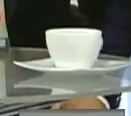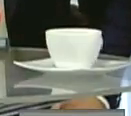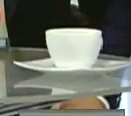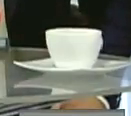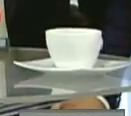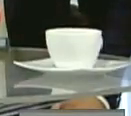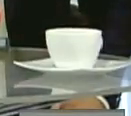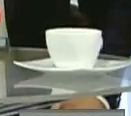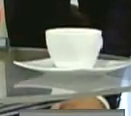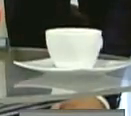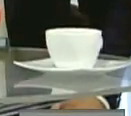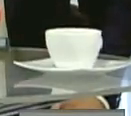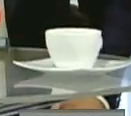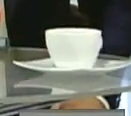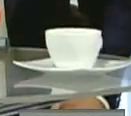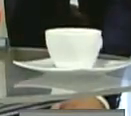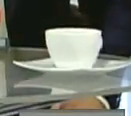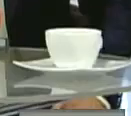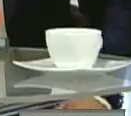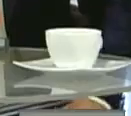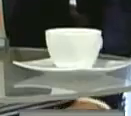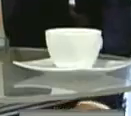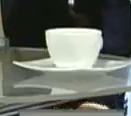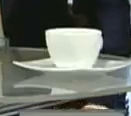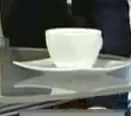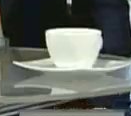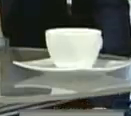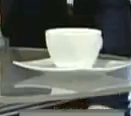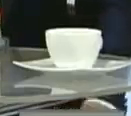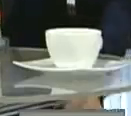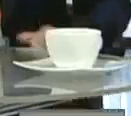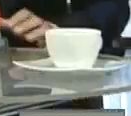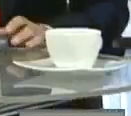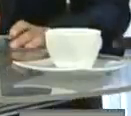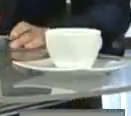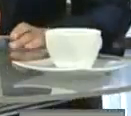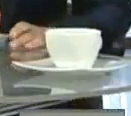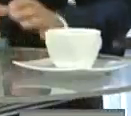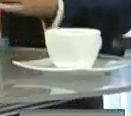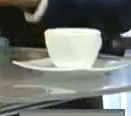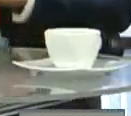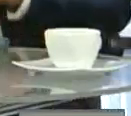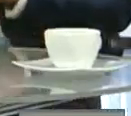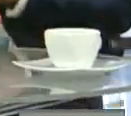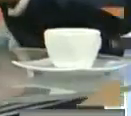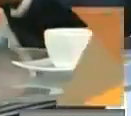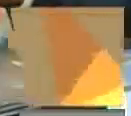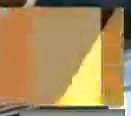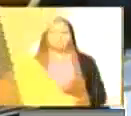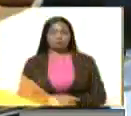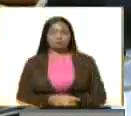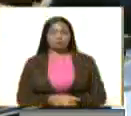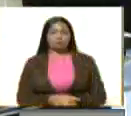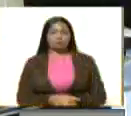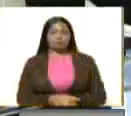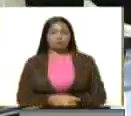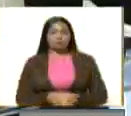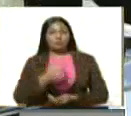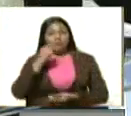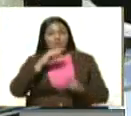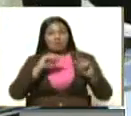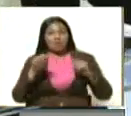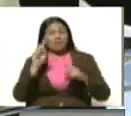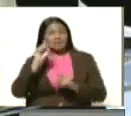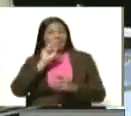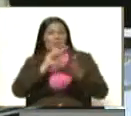cuenta. Mira, vamos a seguirla. Ingrid Barzón, diputada de la Asamblea Nacional. Barón. Exacto, yo estoy leyendo mal, compatriota. Y usted me dijo ella que yo no estaba